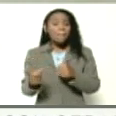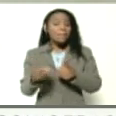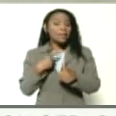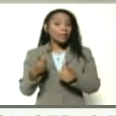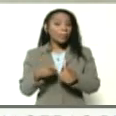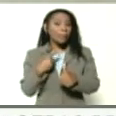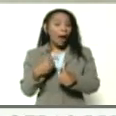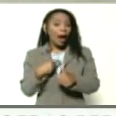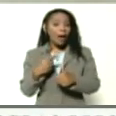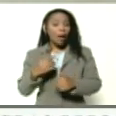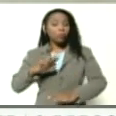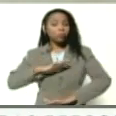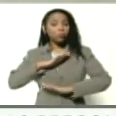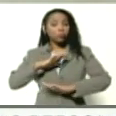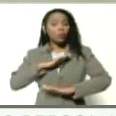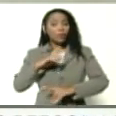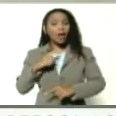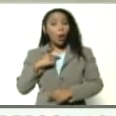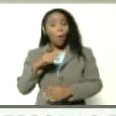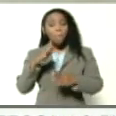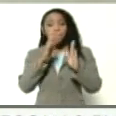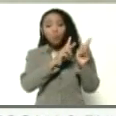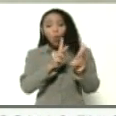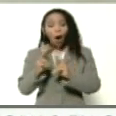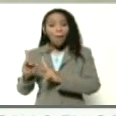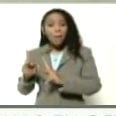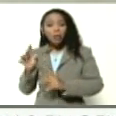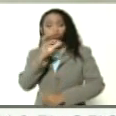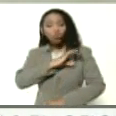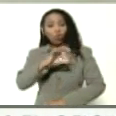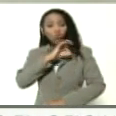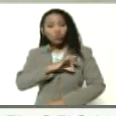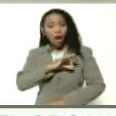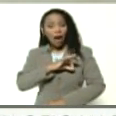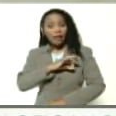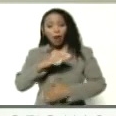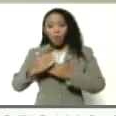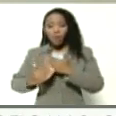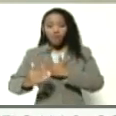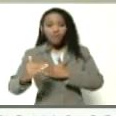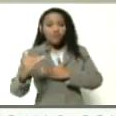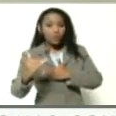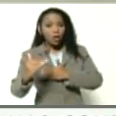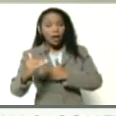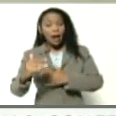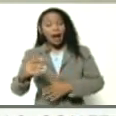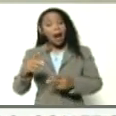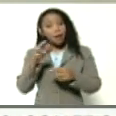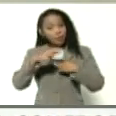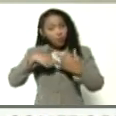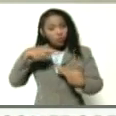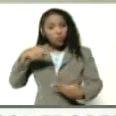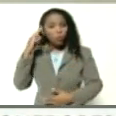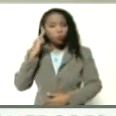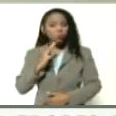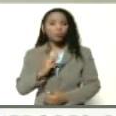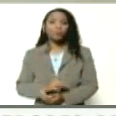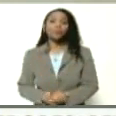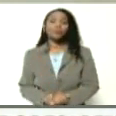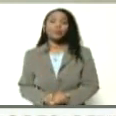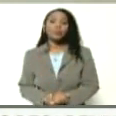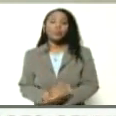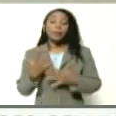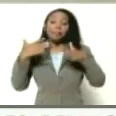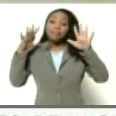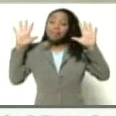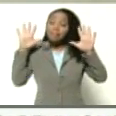principales beneficiarias de los programas sociales que adelanta la Revolución Bolivariana. A pesar de